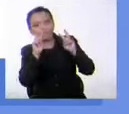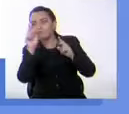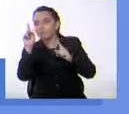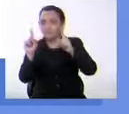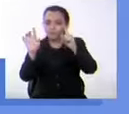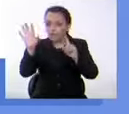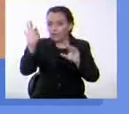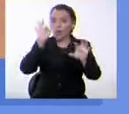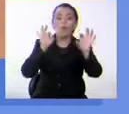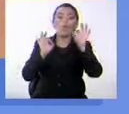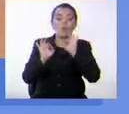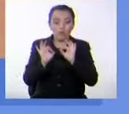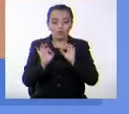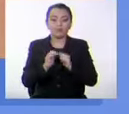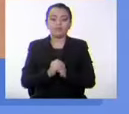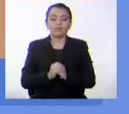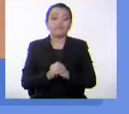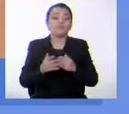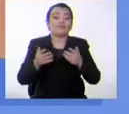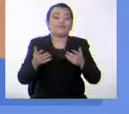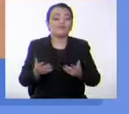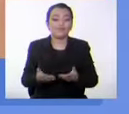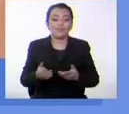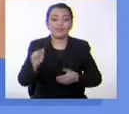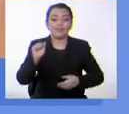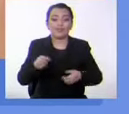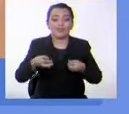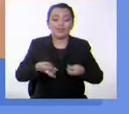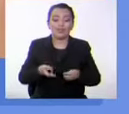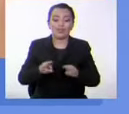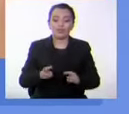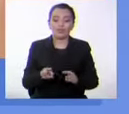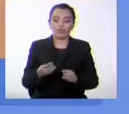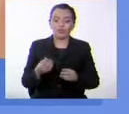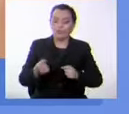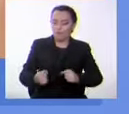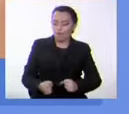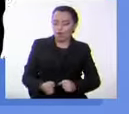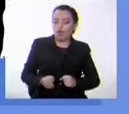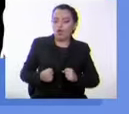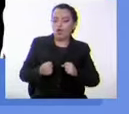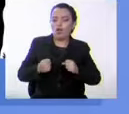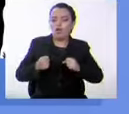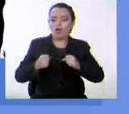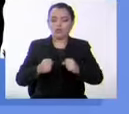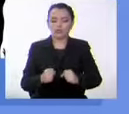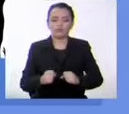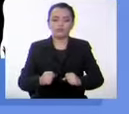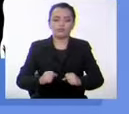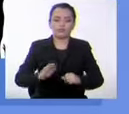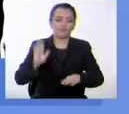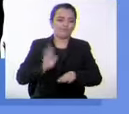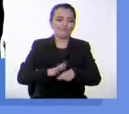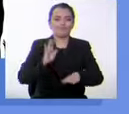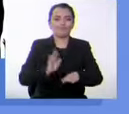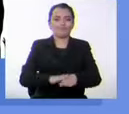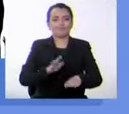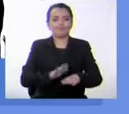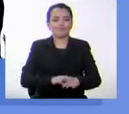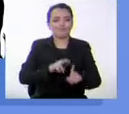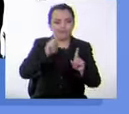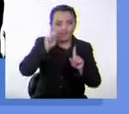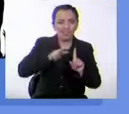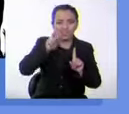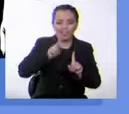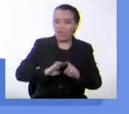una demagogia, como una estrategia utilizada para conseguir el poder político que consiste en apelar a prejuicios,